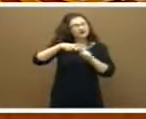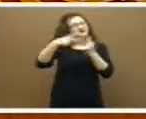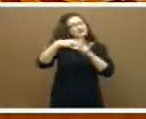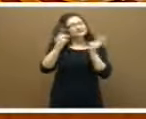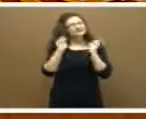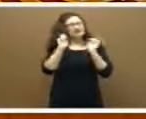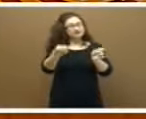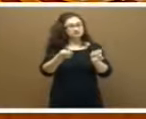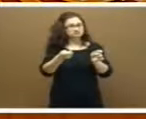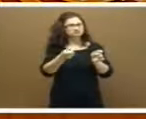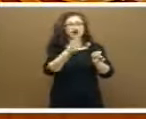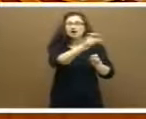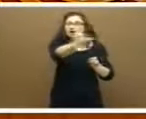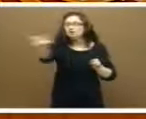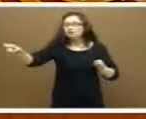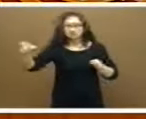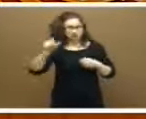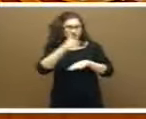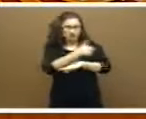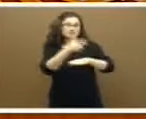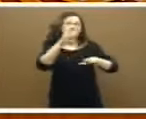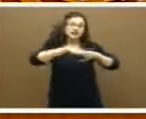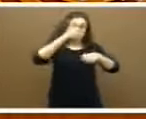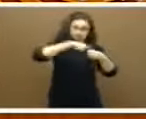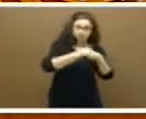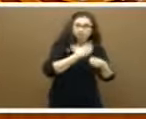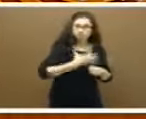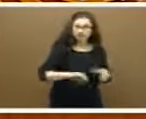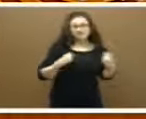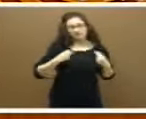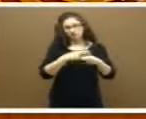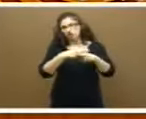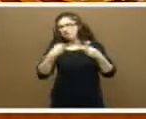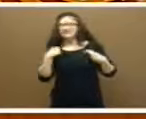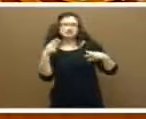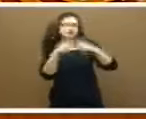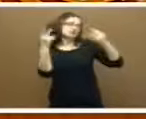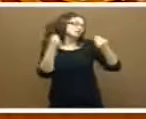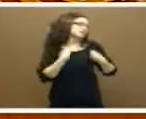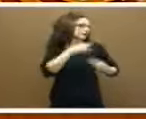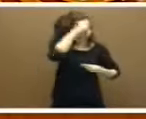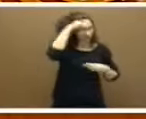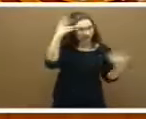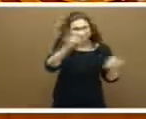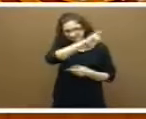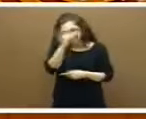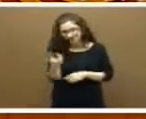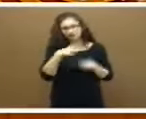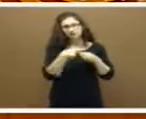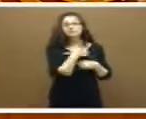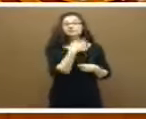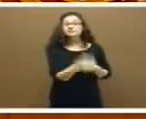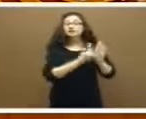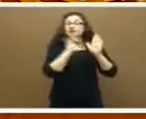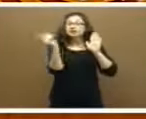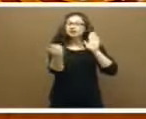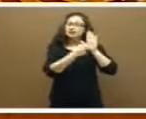participación a todos los ciudadanos en la vida política, la vida social, económica y cultural. La Ley de Salud de